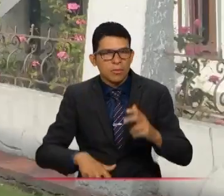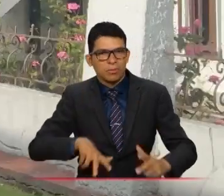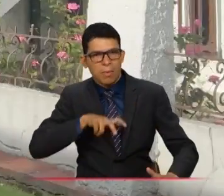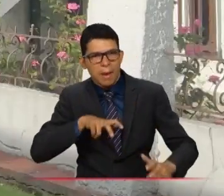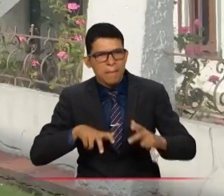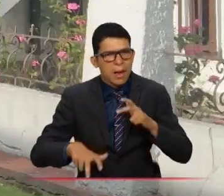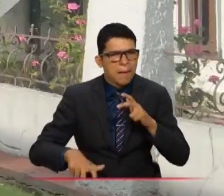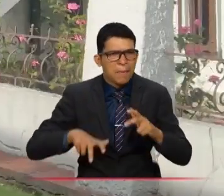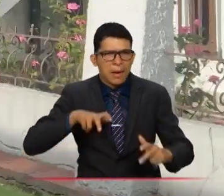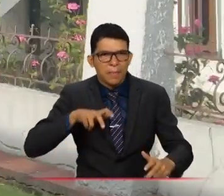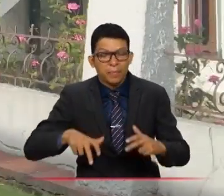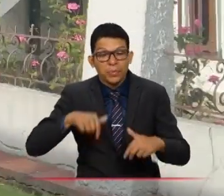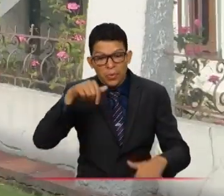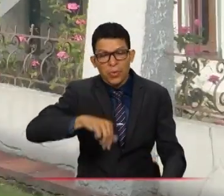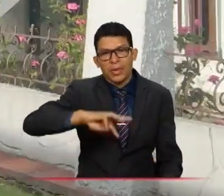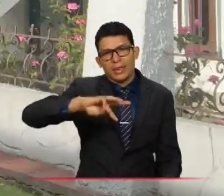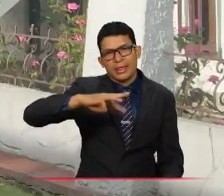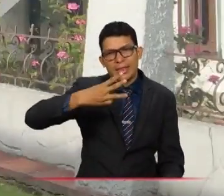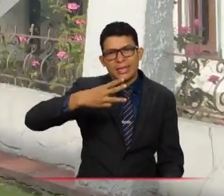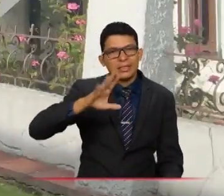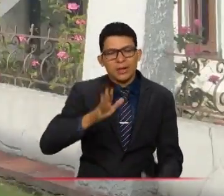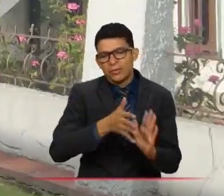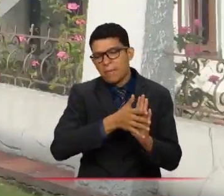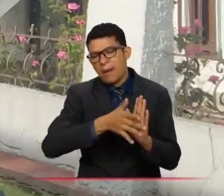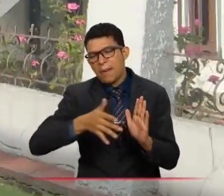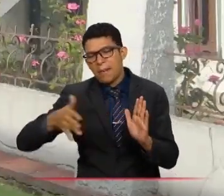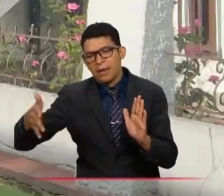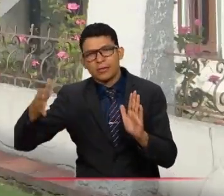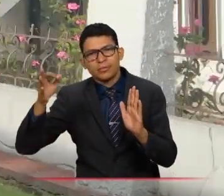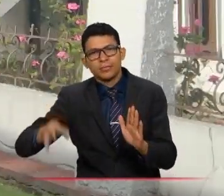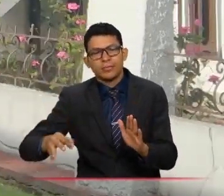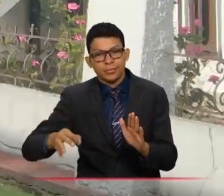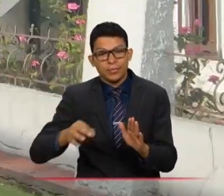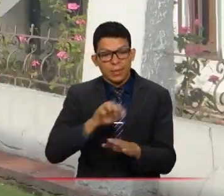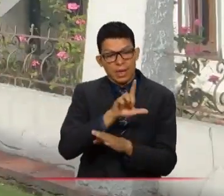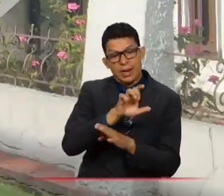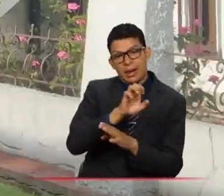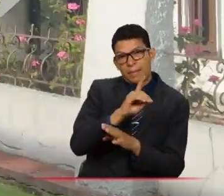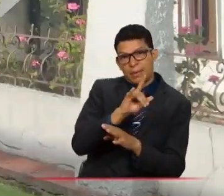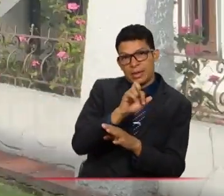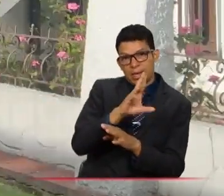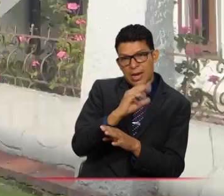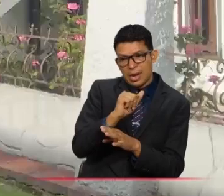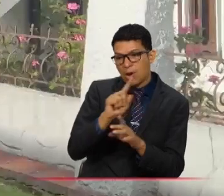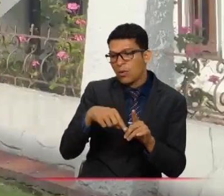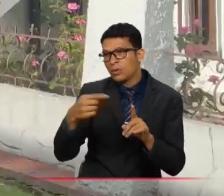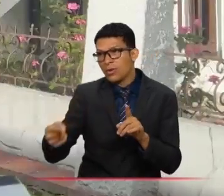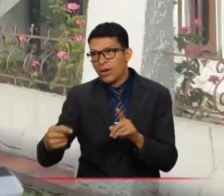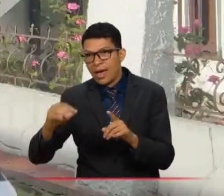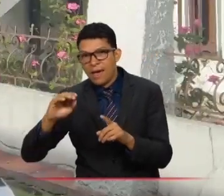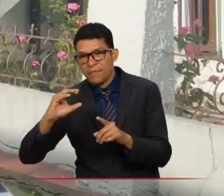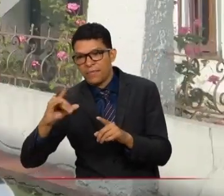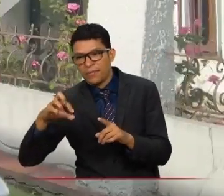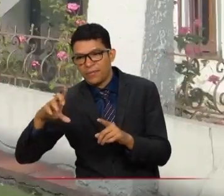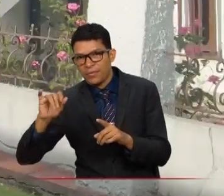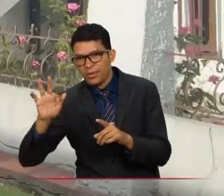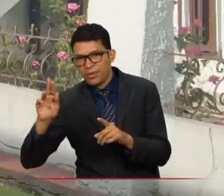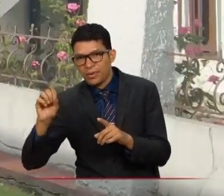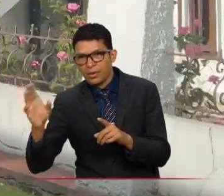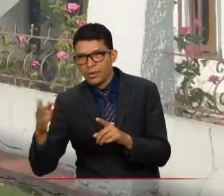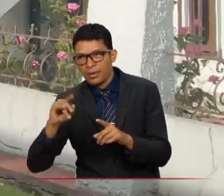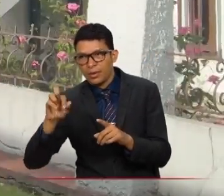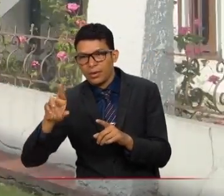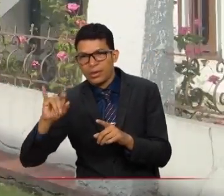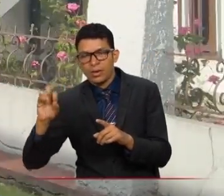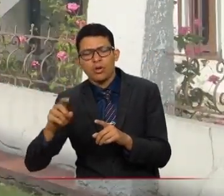Hoy se va a correr la tercera etapa del Clásico Ciclístico RCN entre Lebrica y Puerto Berrío, la más extensa. Tendrá un trazado de